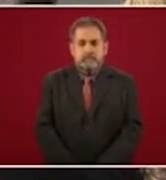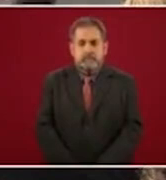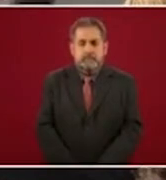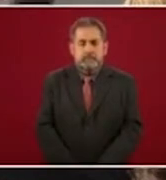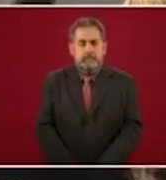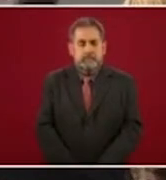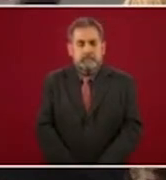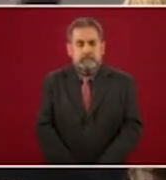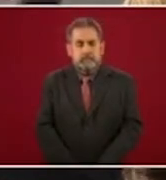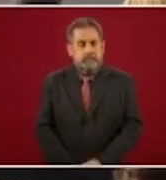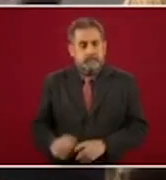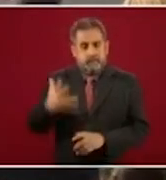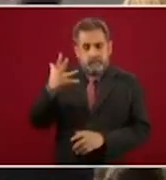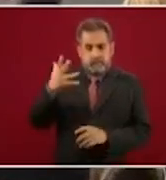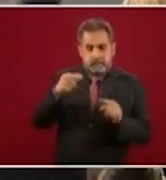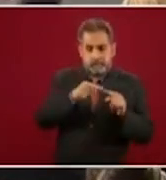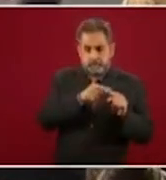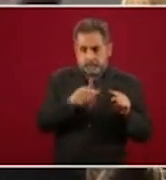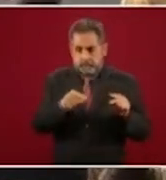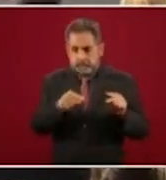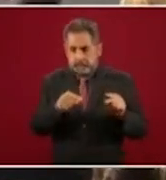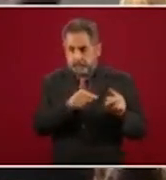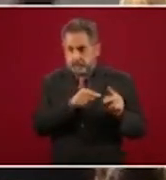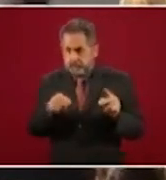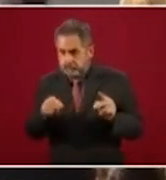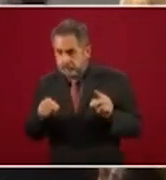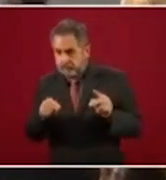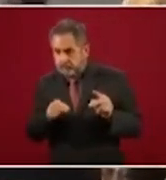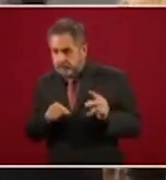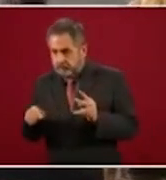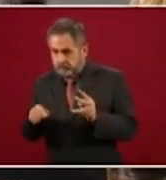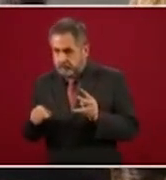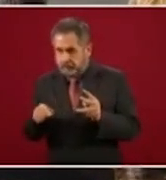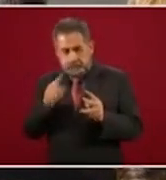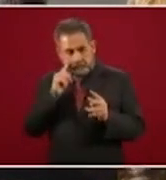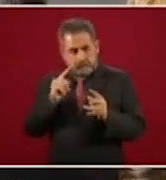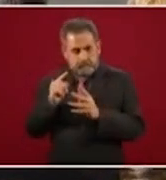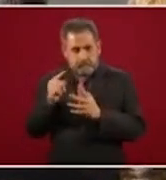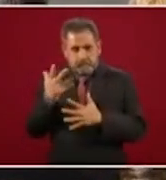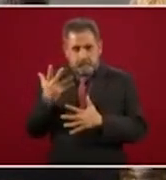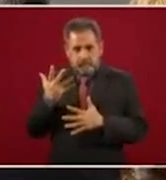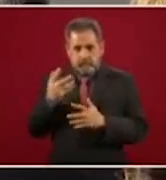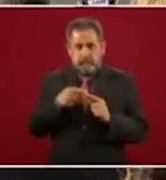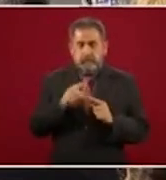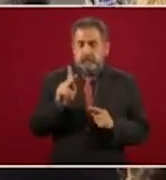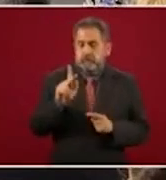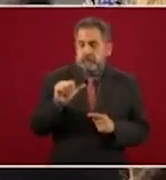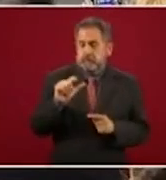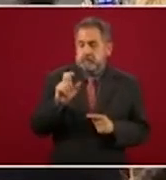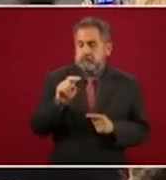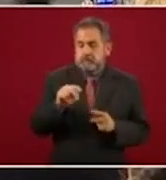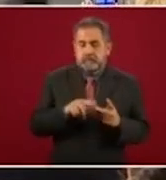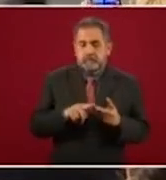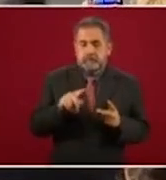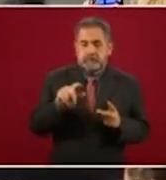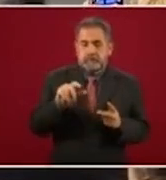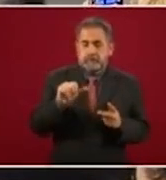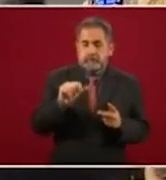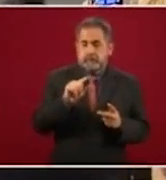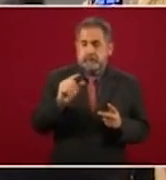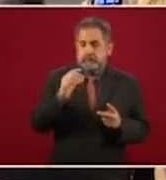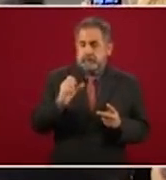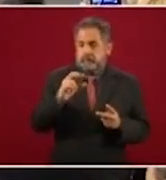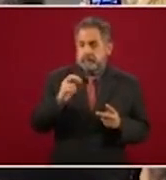estos cinco granos qué es valen que es cárcel